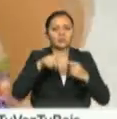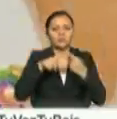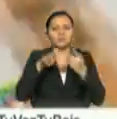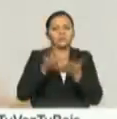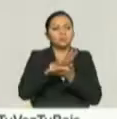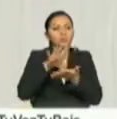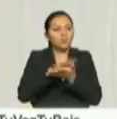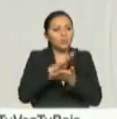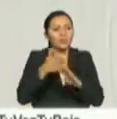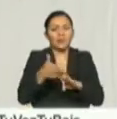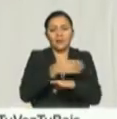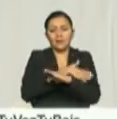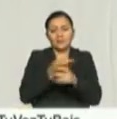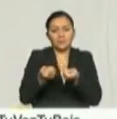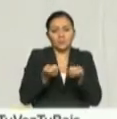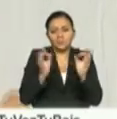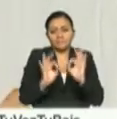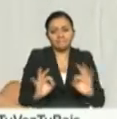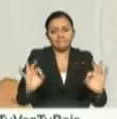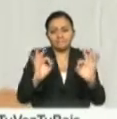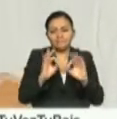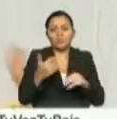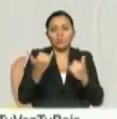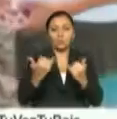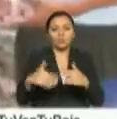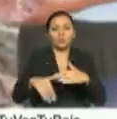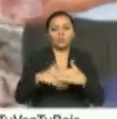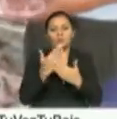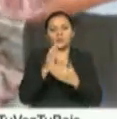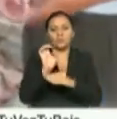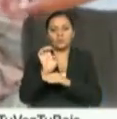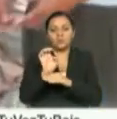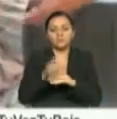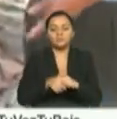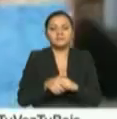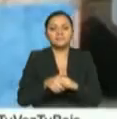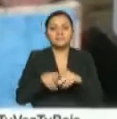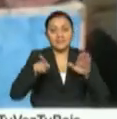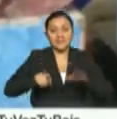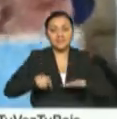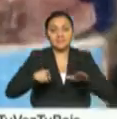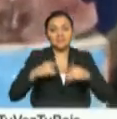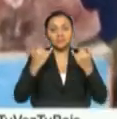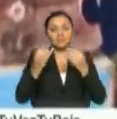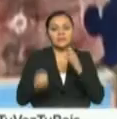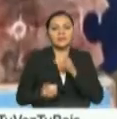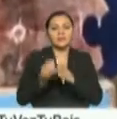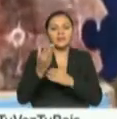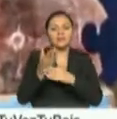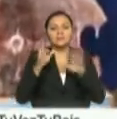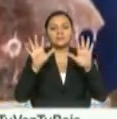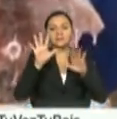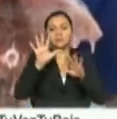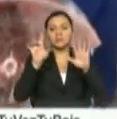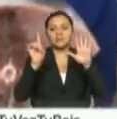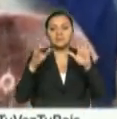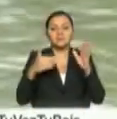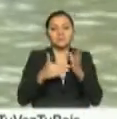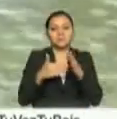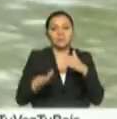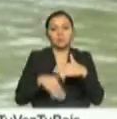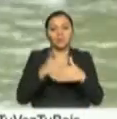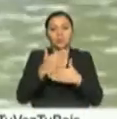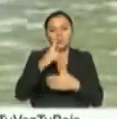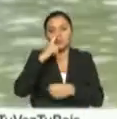Esto no existía antes en el país. Ese es el nuevo país. En estos 6 meses se han creado 56 mil nuevas plazas de